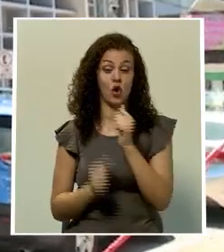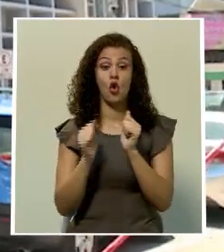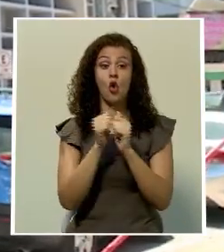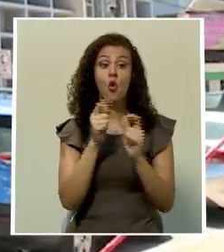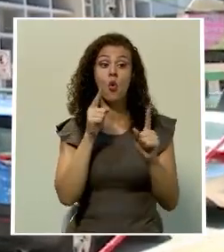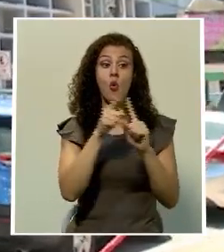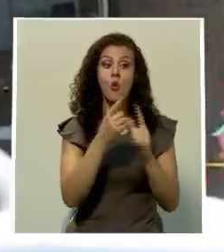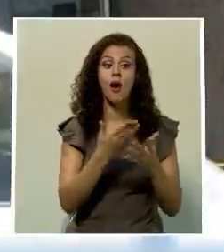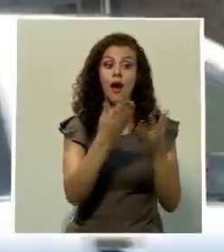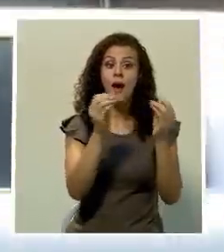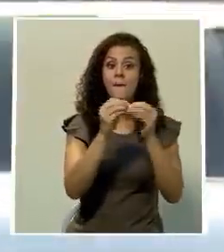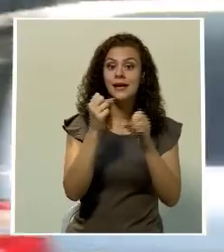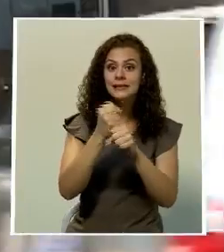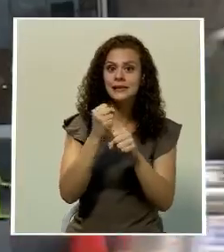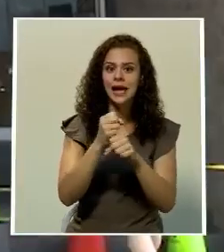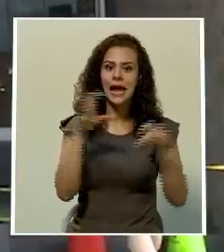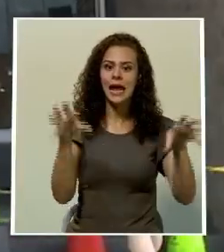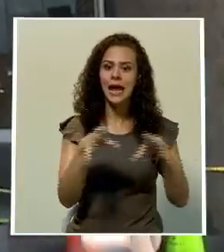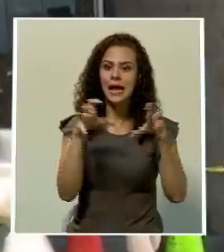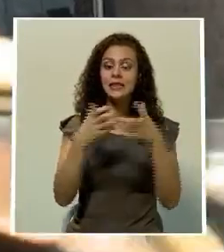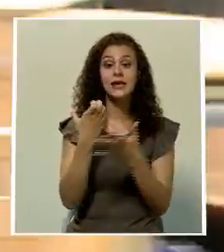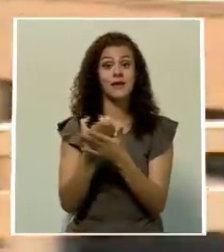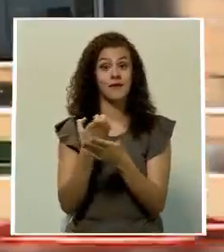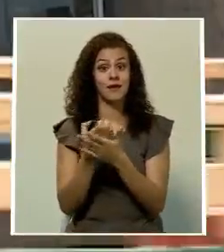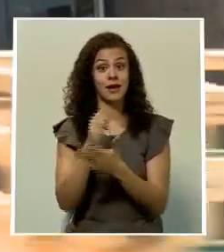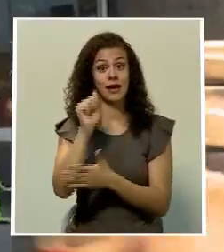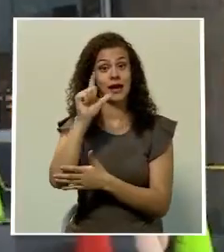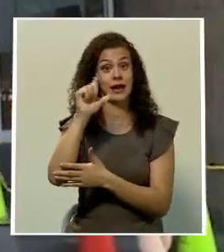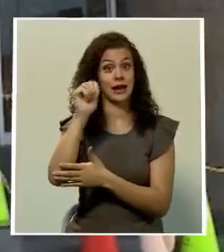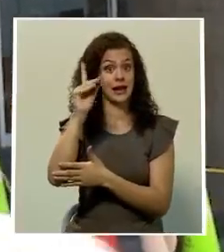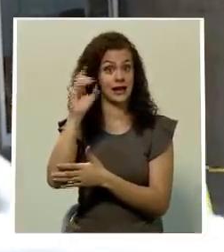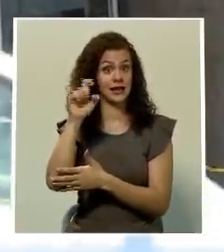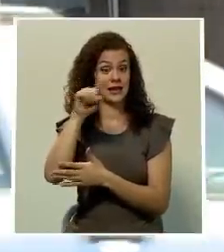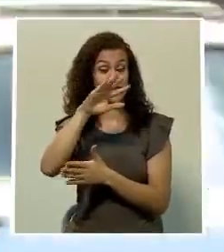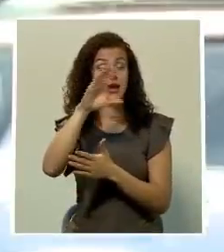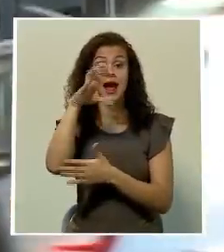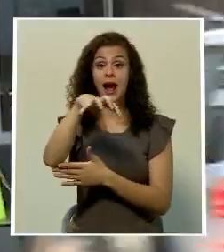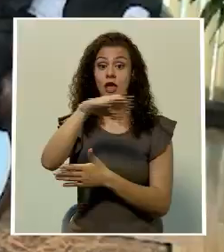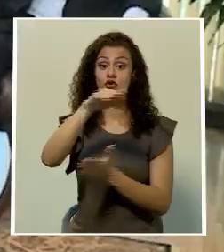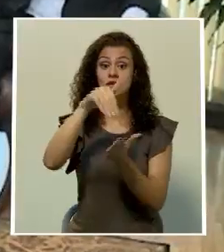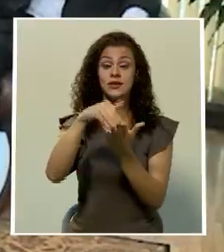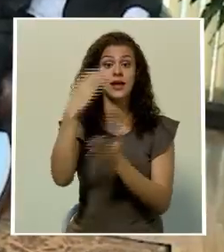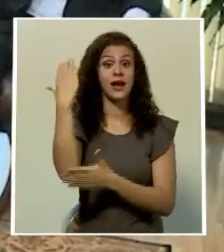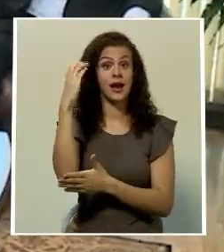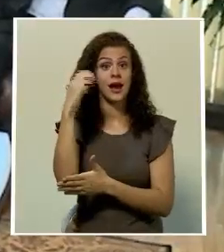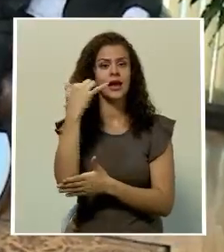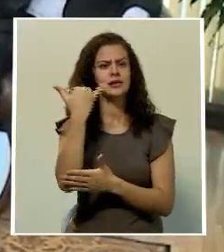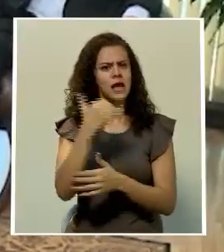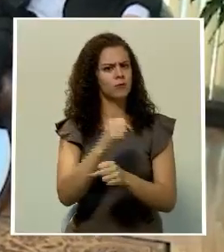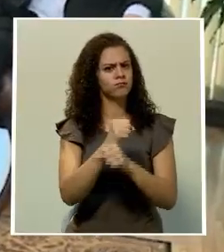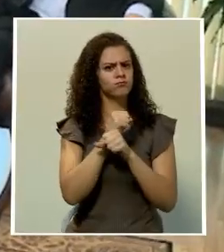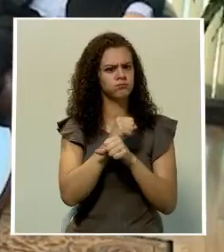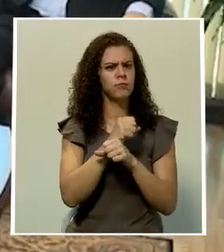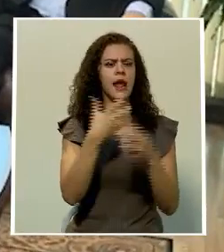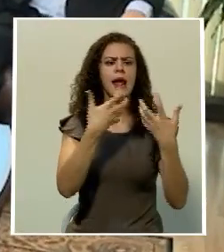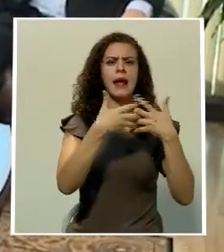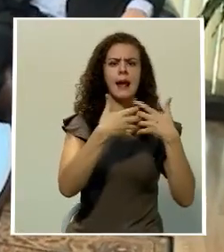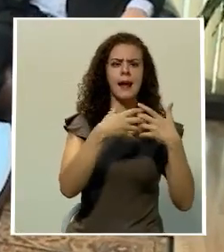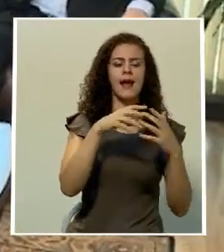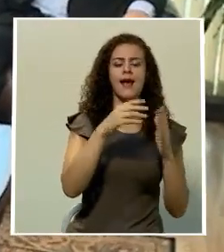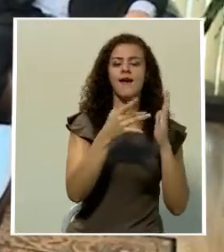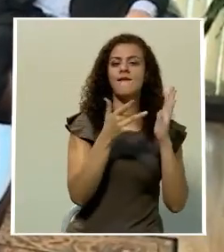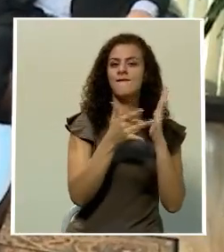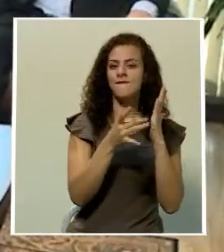Con el fin de generar empleo y reactivar la economía, el alcalde del Cantón Central de Cartago aseguró que la empresa de vidrios